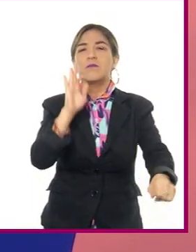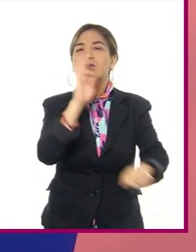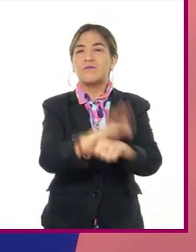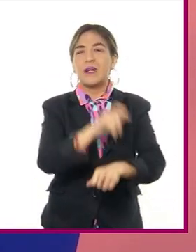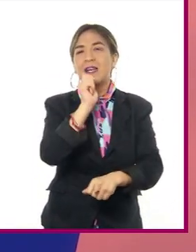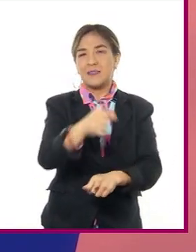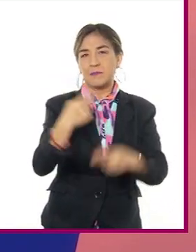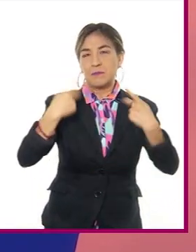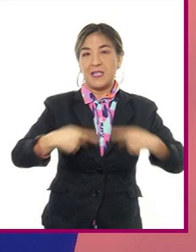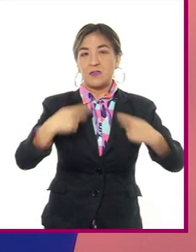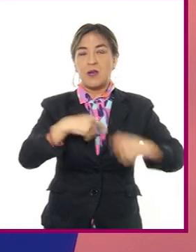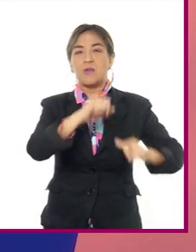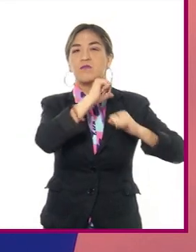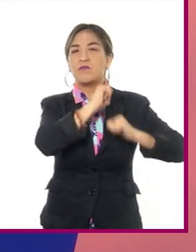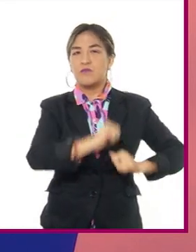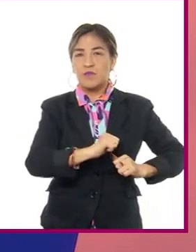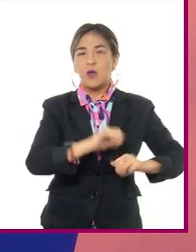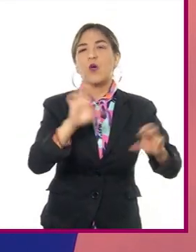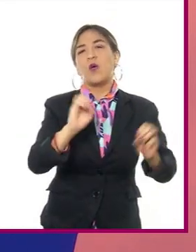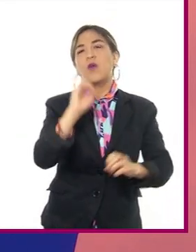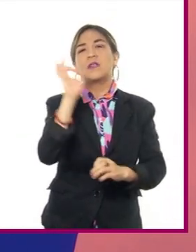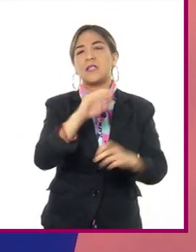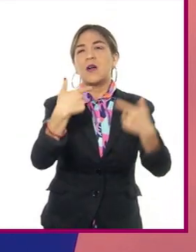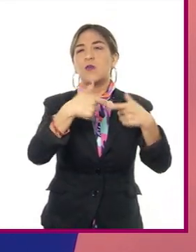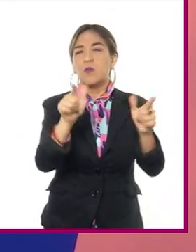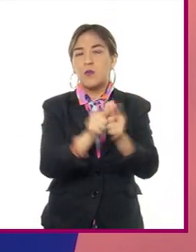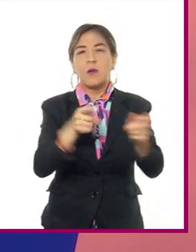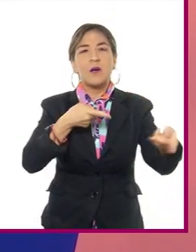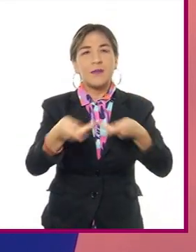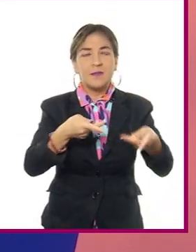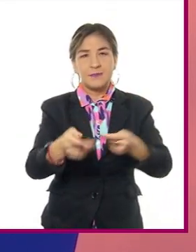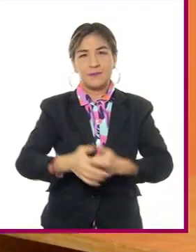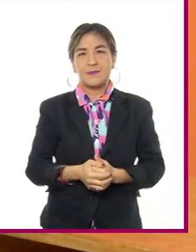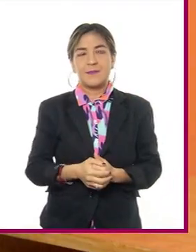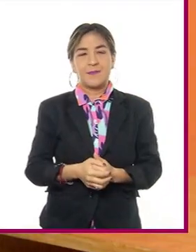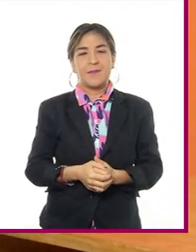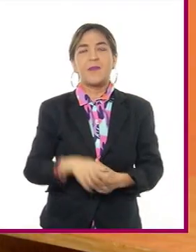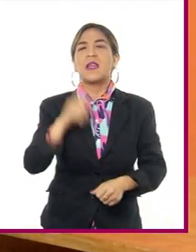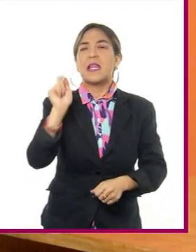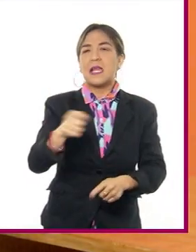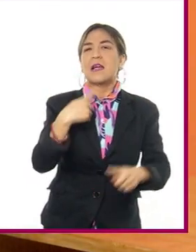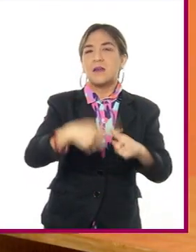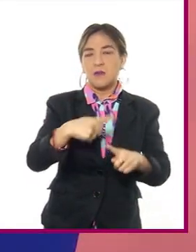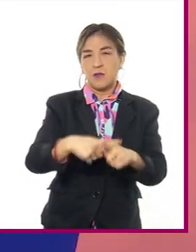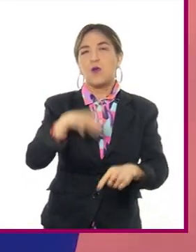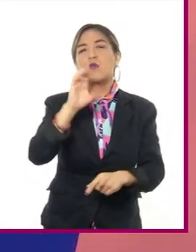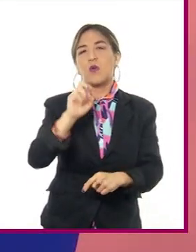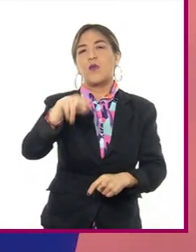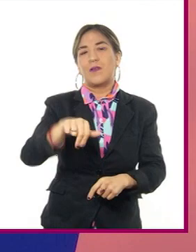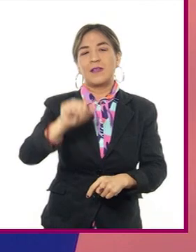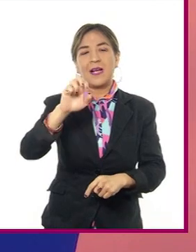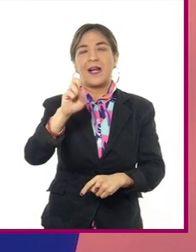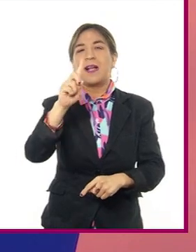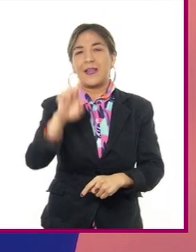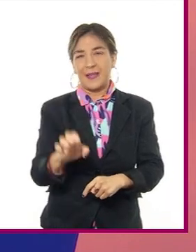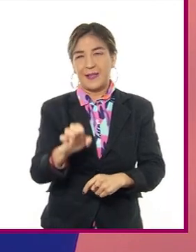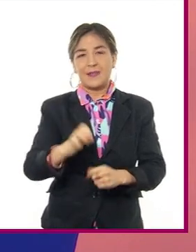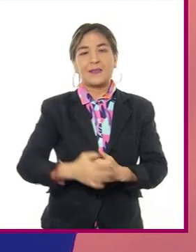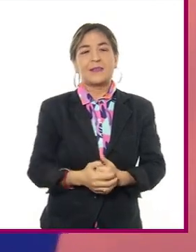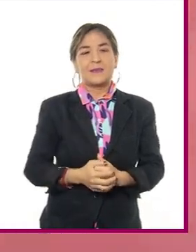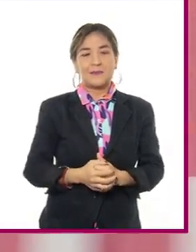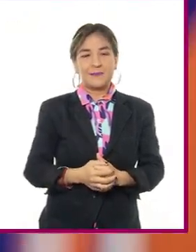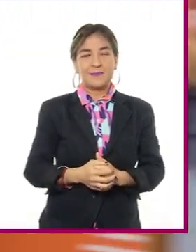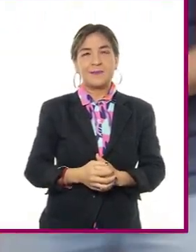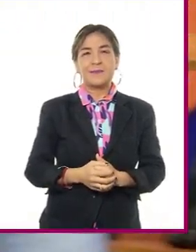la autoridad o grupo que los ha elaborado, como en este caso la Comisión Nacional de Cultura Física